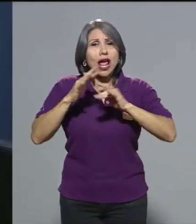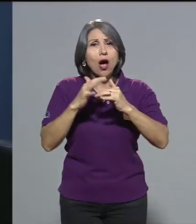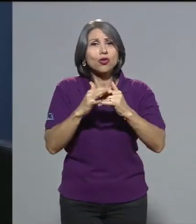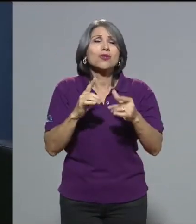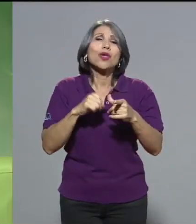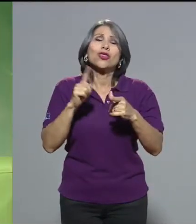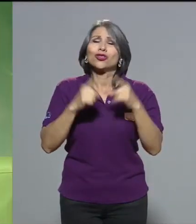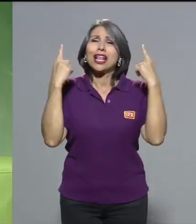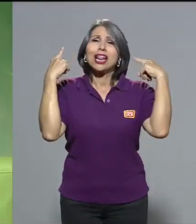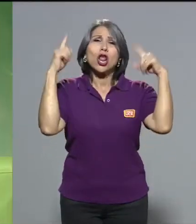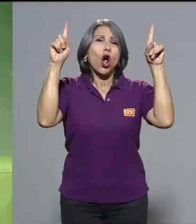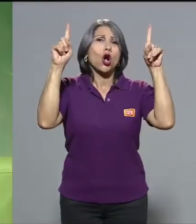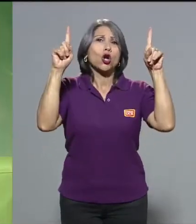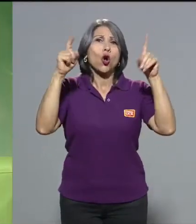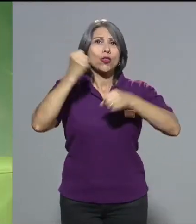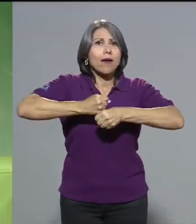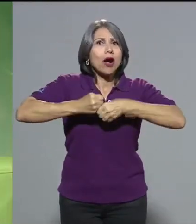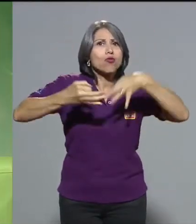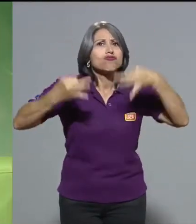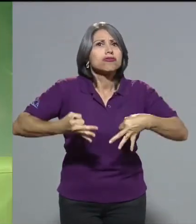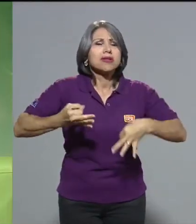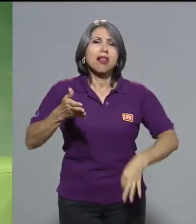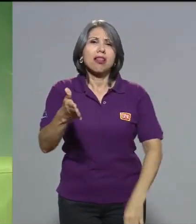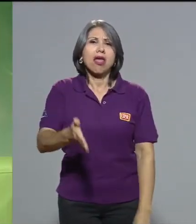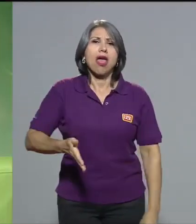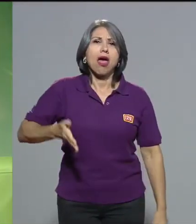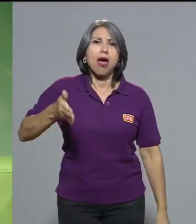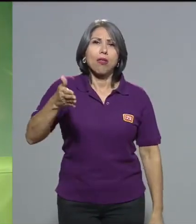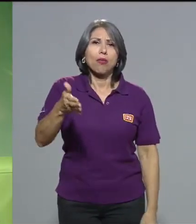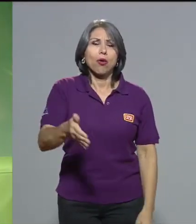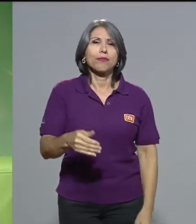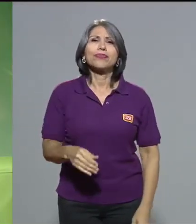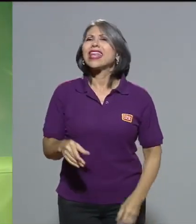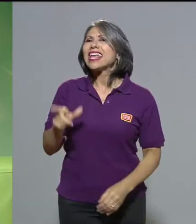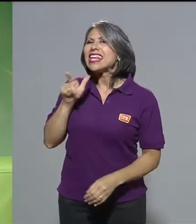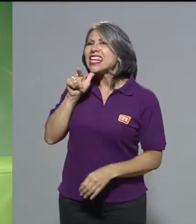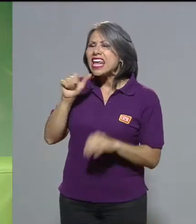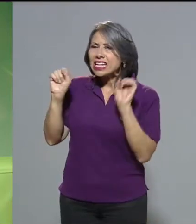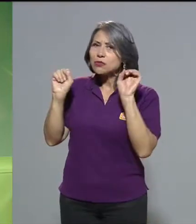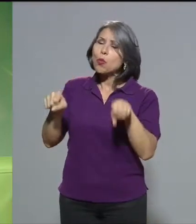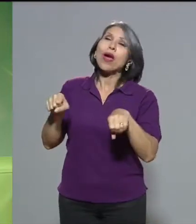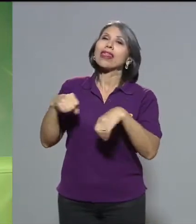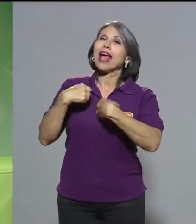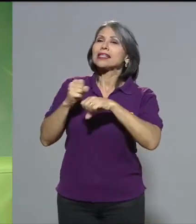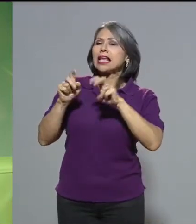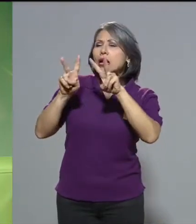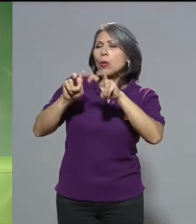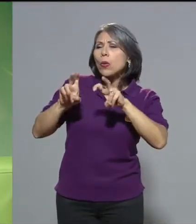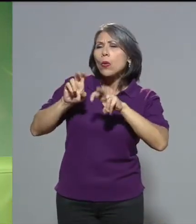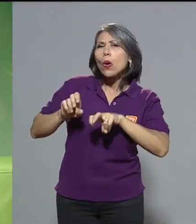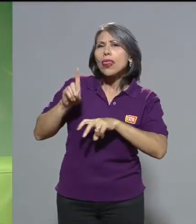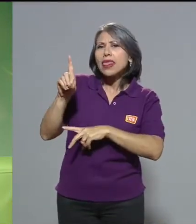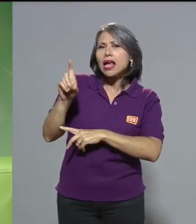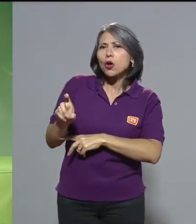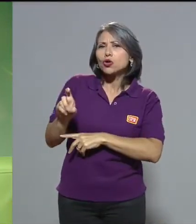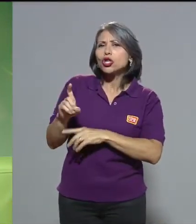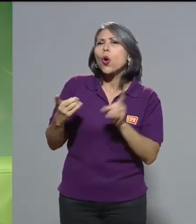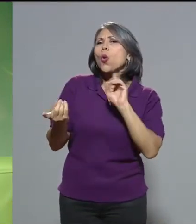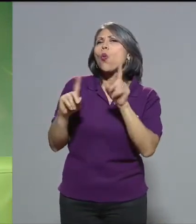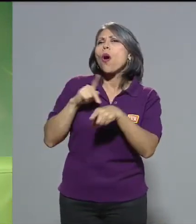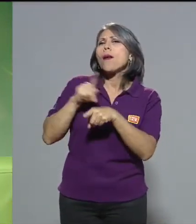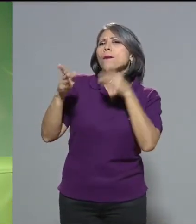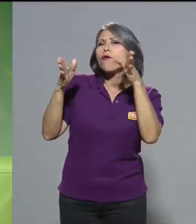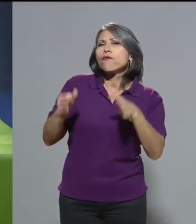quiénes, doña Maribel, están en capacidad de generar este diagnóstico? ¿Cuáles son los profesionales a los que hay que buscar? Sí, en